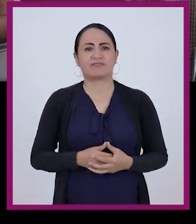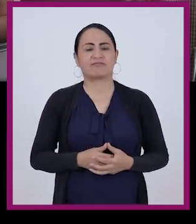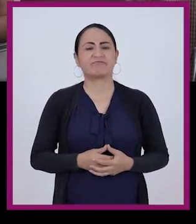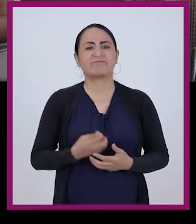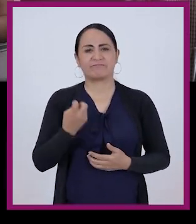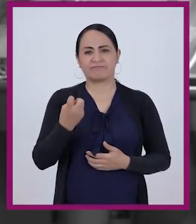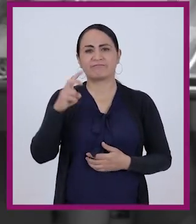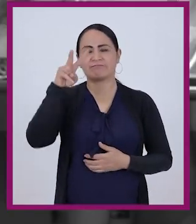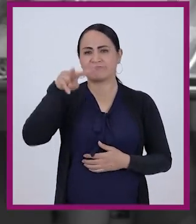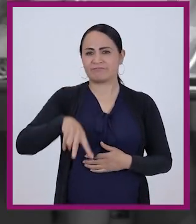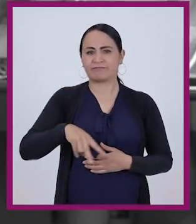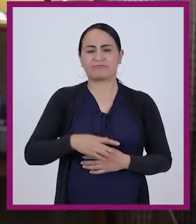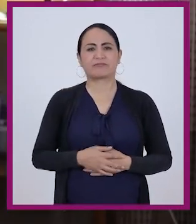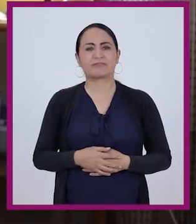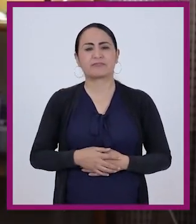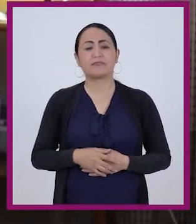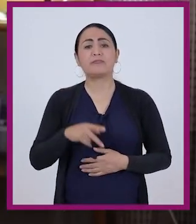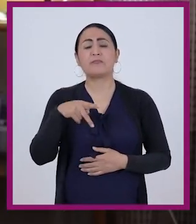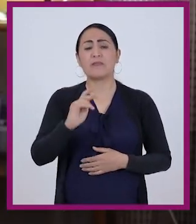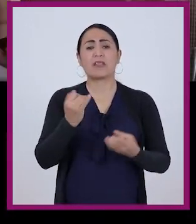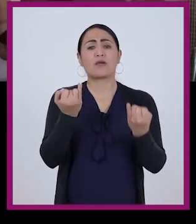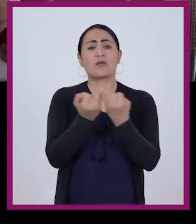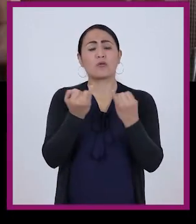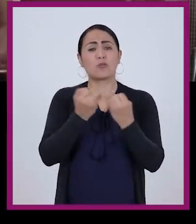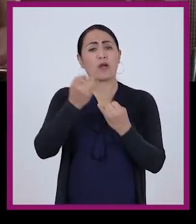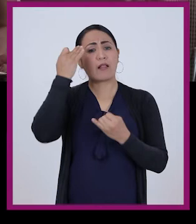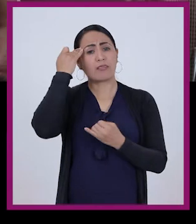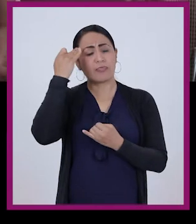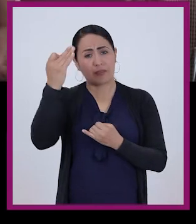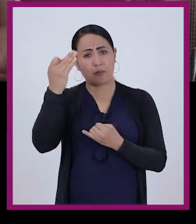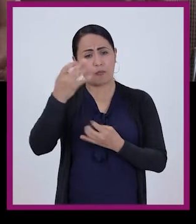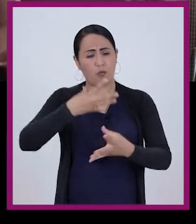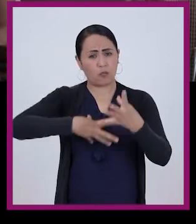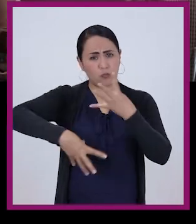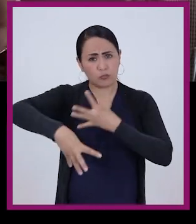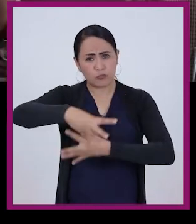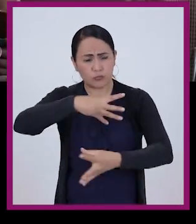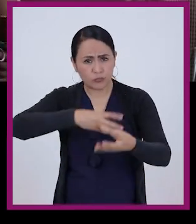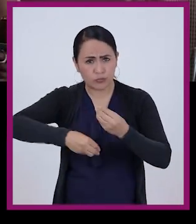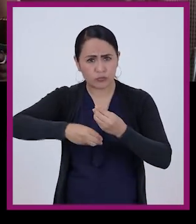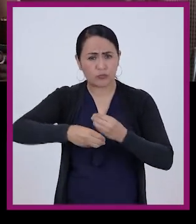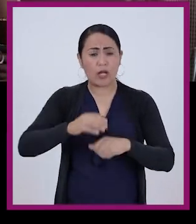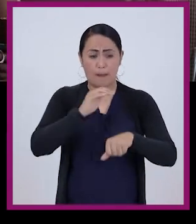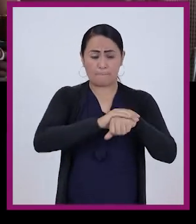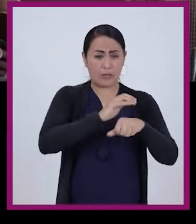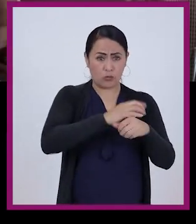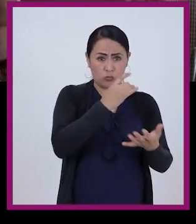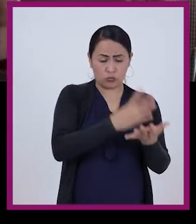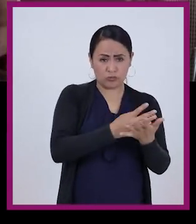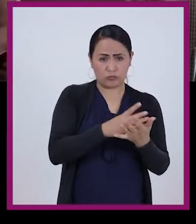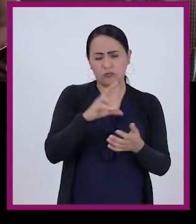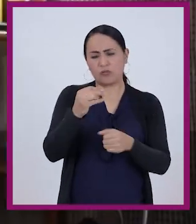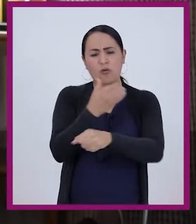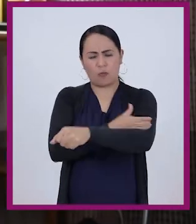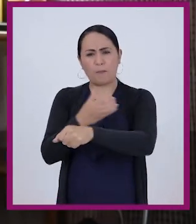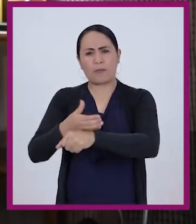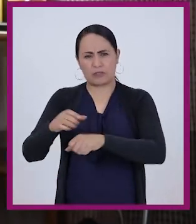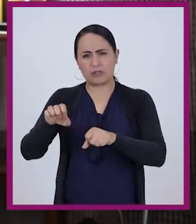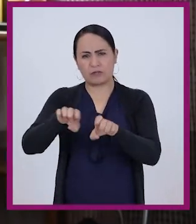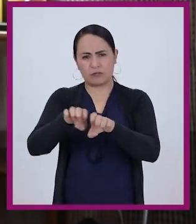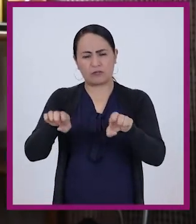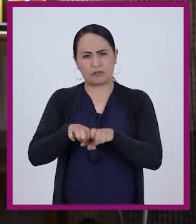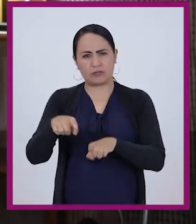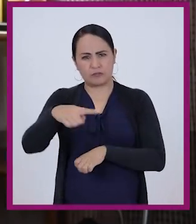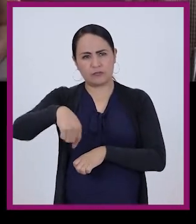actividad juntos. Es verdad. Bueno, recuerda que también hay que equilibrar los tiempos para interactuar con los demás, no solo con